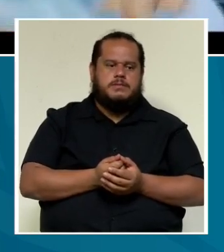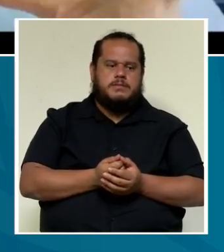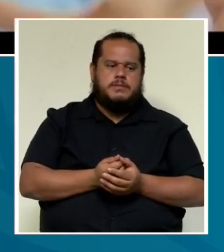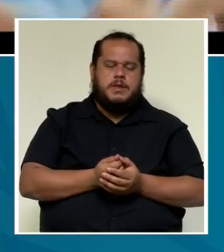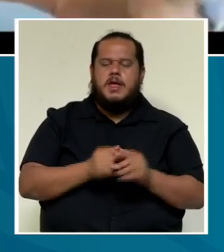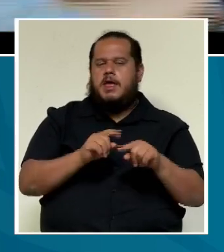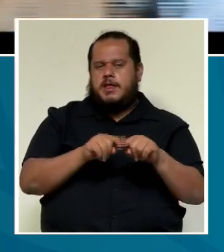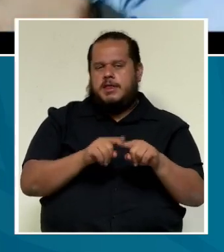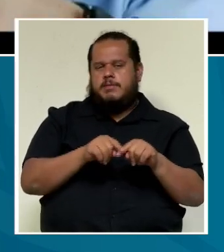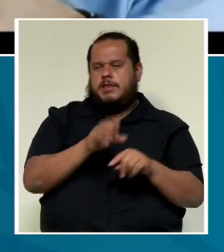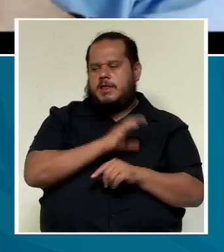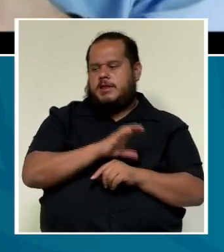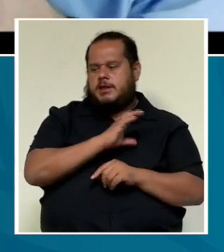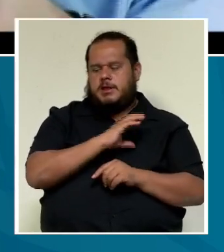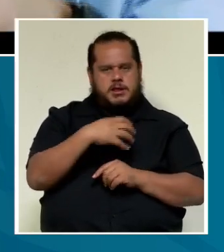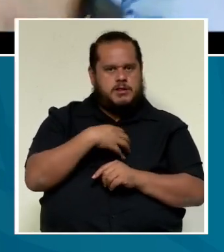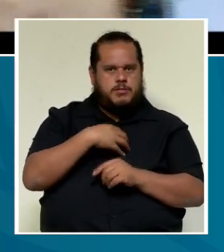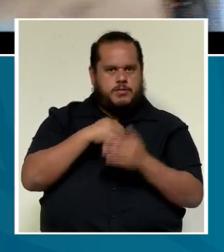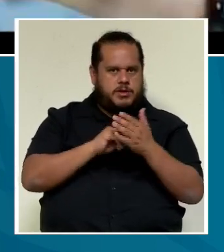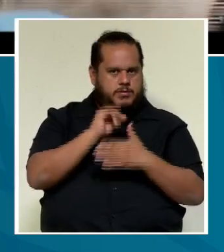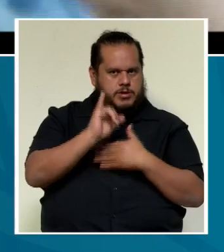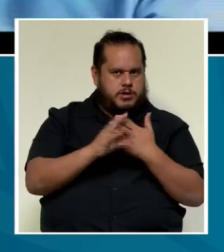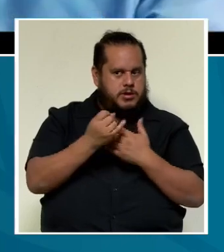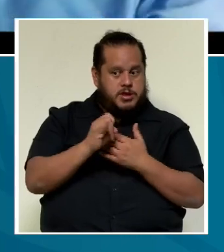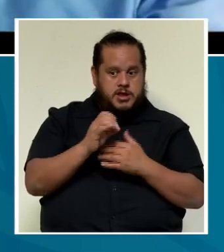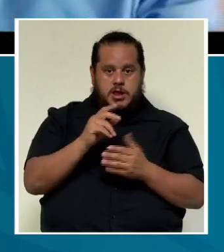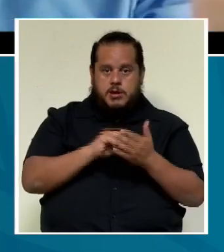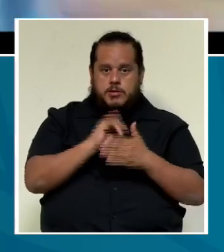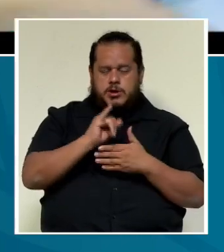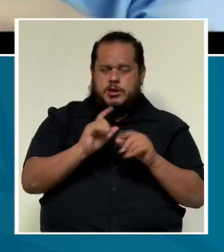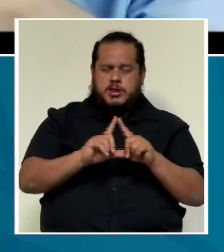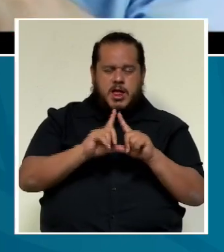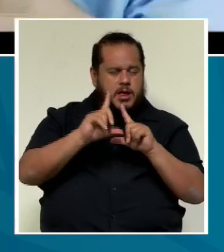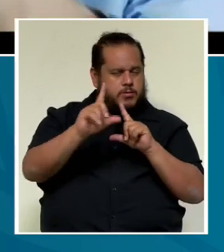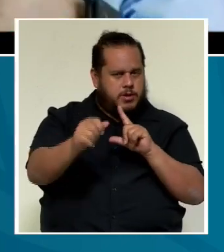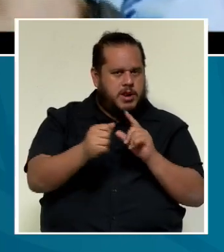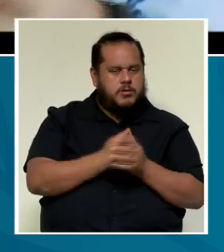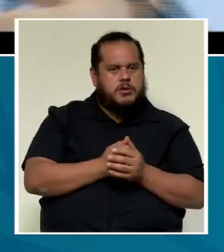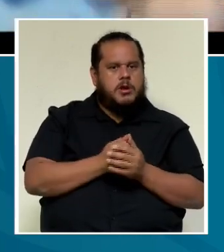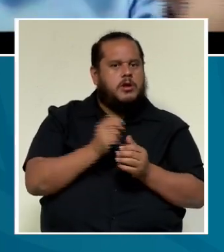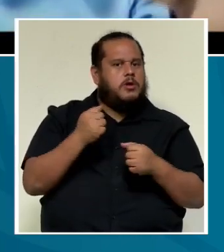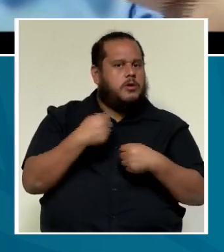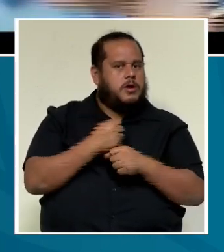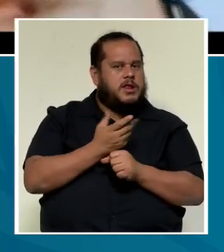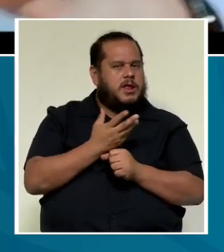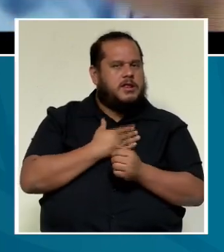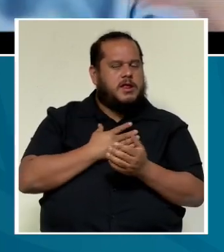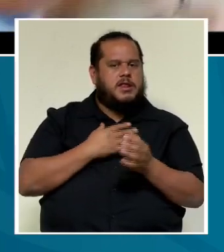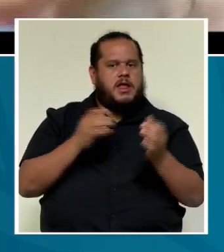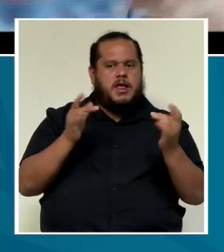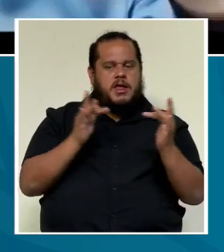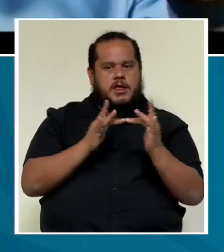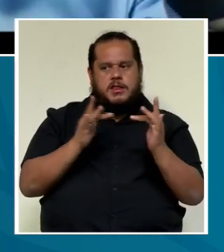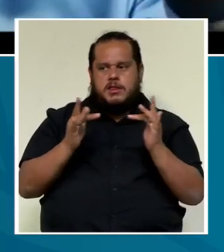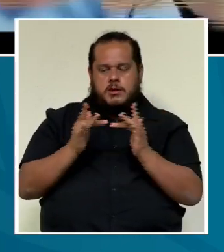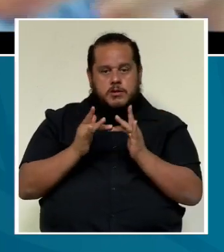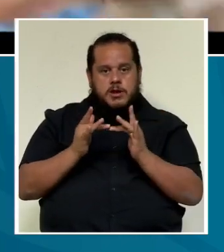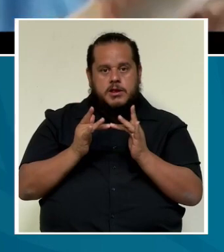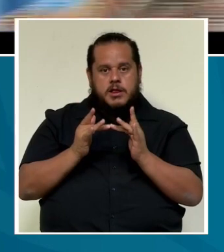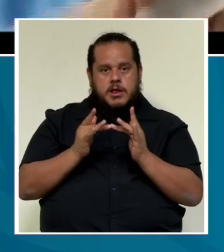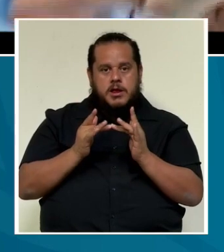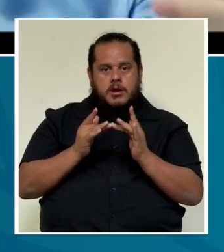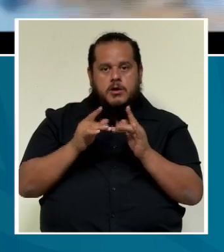Depende de las características propias del proyecto. Por ejemplo, si el proyecto está muy lejos de la costa, lo que se hace es que se interconectan